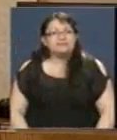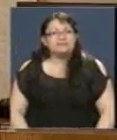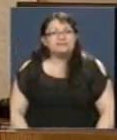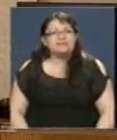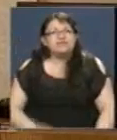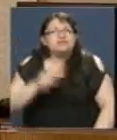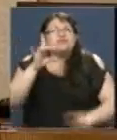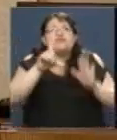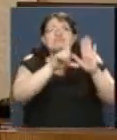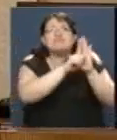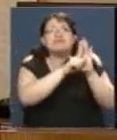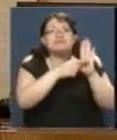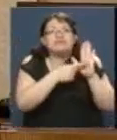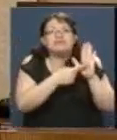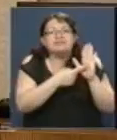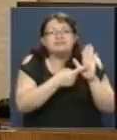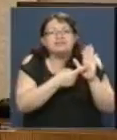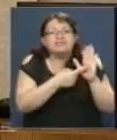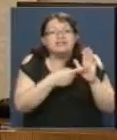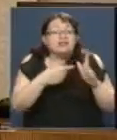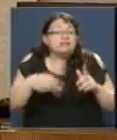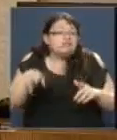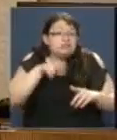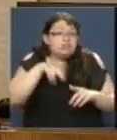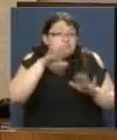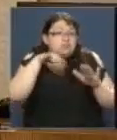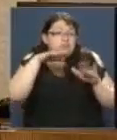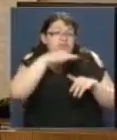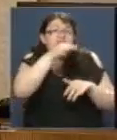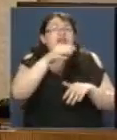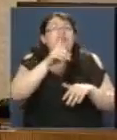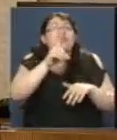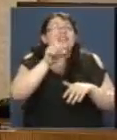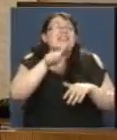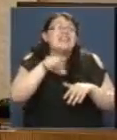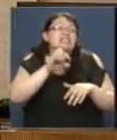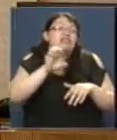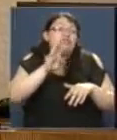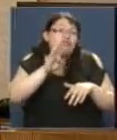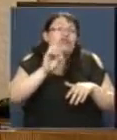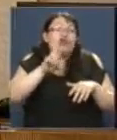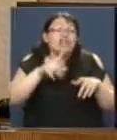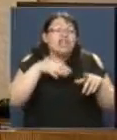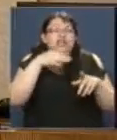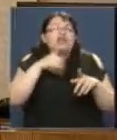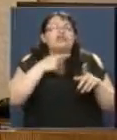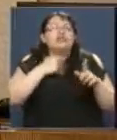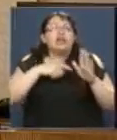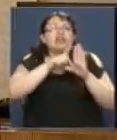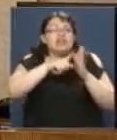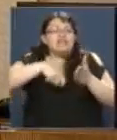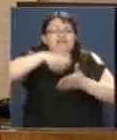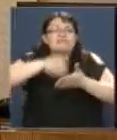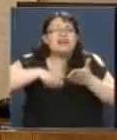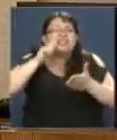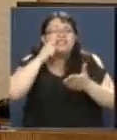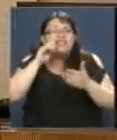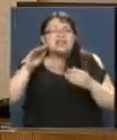Puras leyes, y repito lo que decía Mario de Forza, yo no quiero firmar ninguna ley que signifique